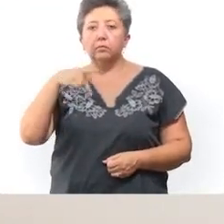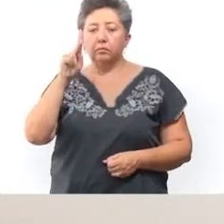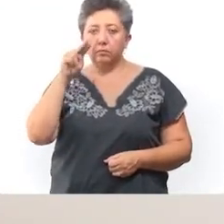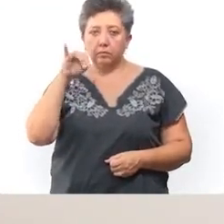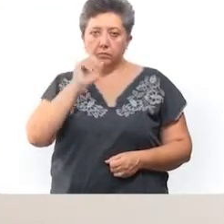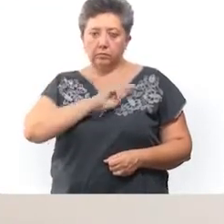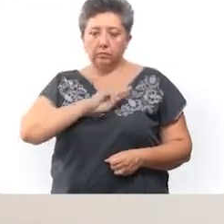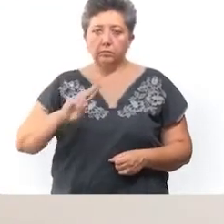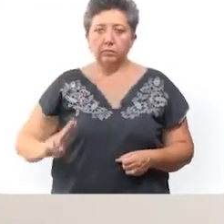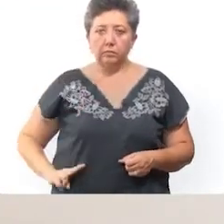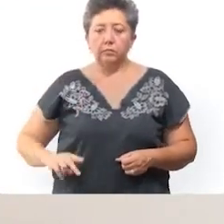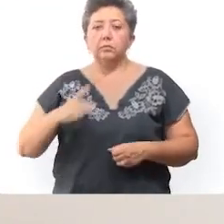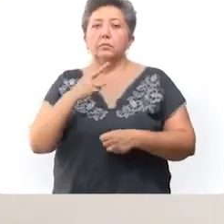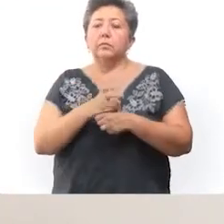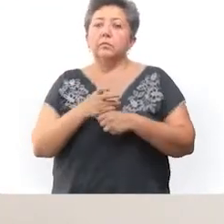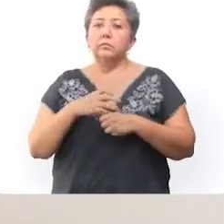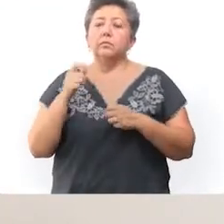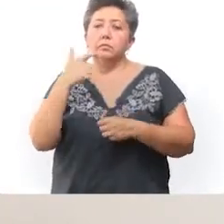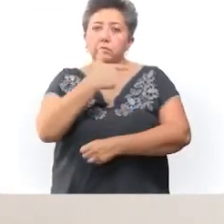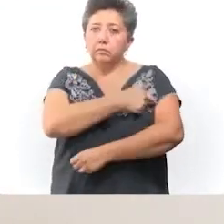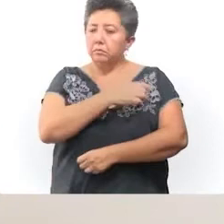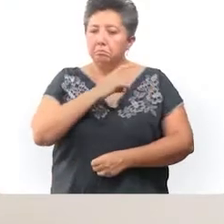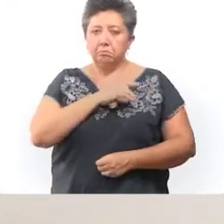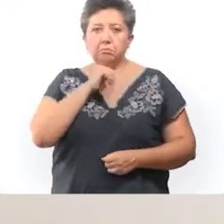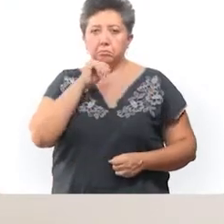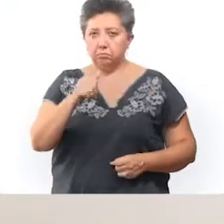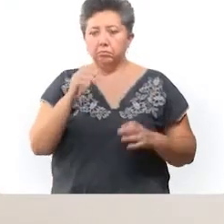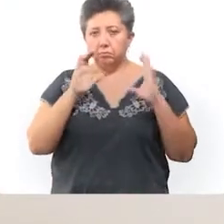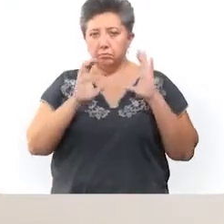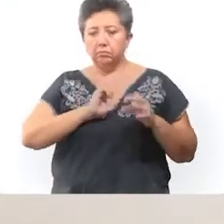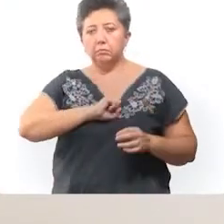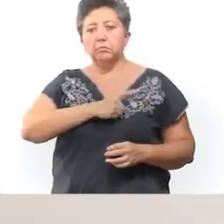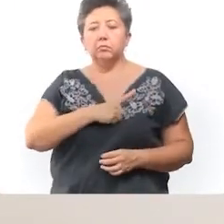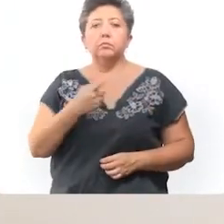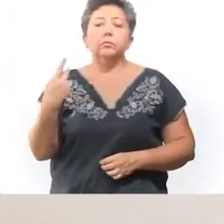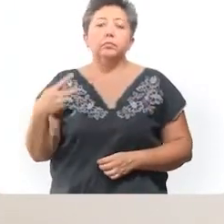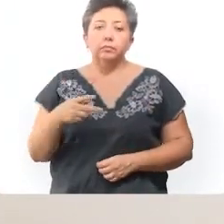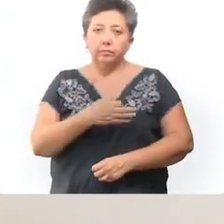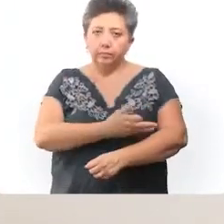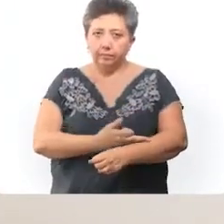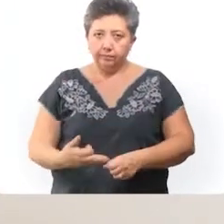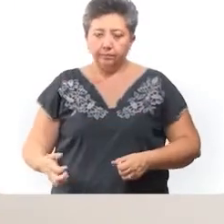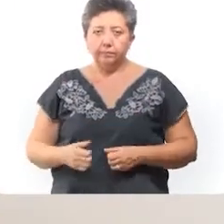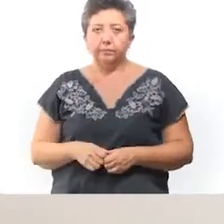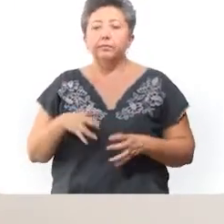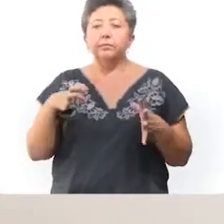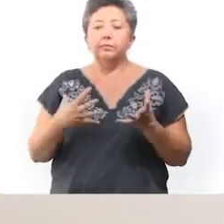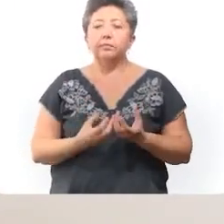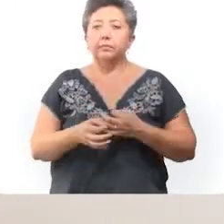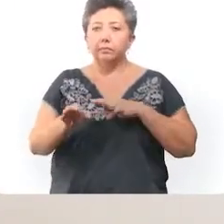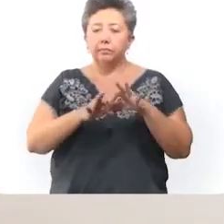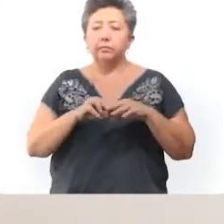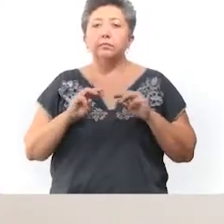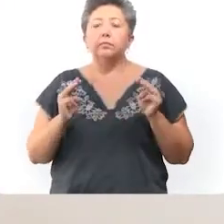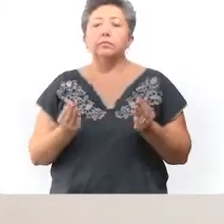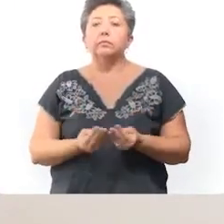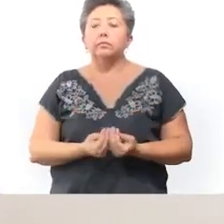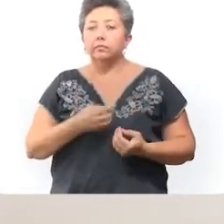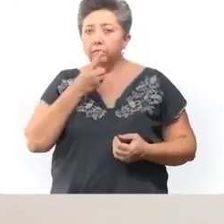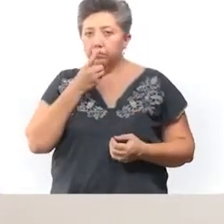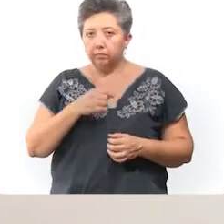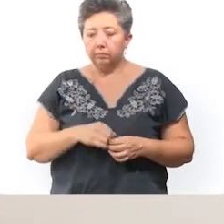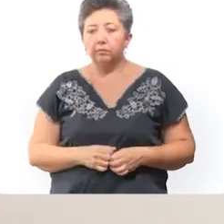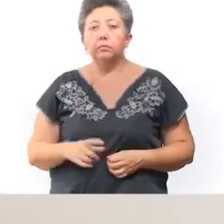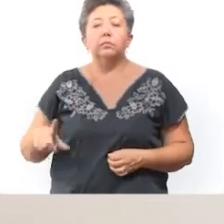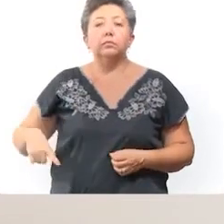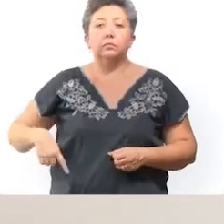y UMAM. Los invitamos a vacunarse sin temor para proteger nuestra salud y la de nuestras familias. Estamos trabajando de manera conjunta el Gobierno